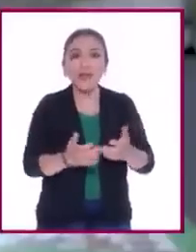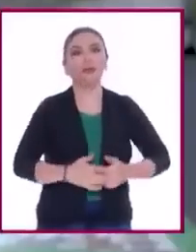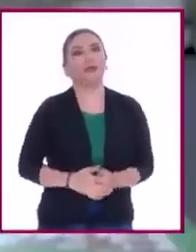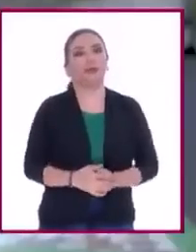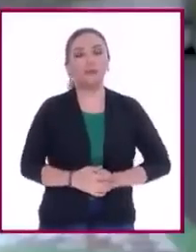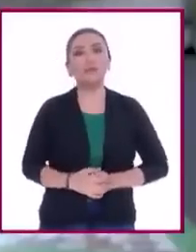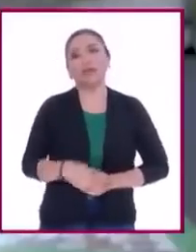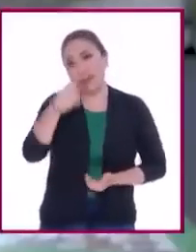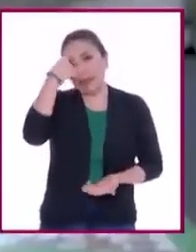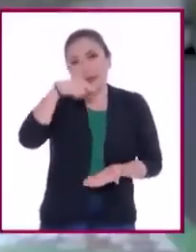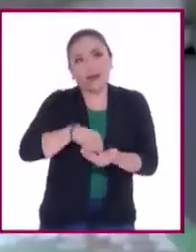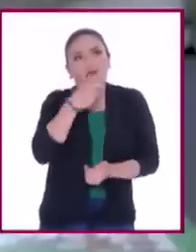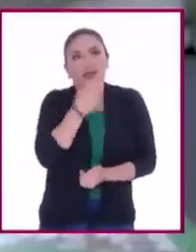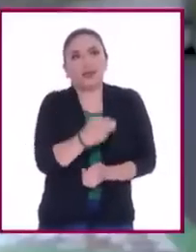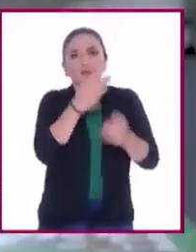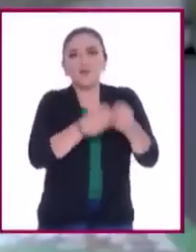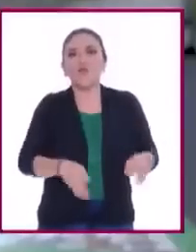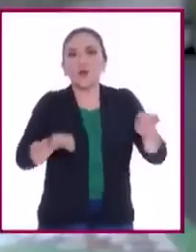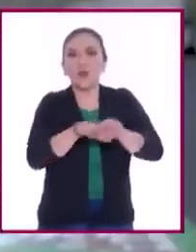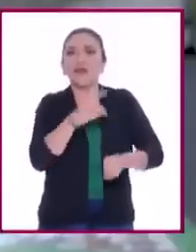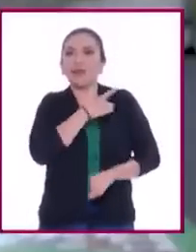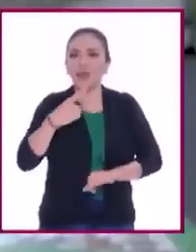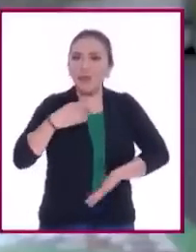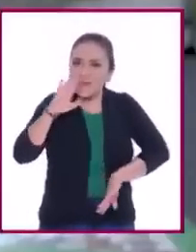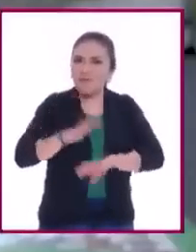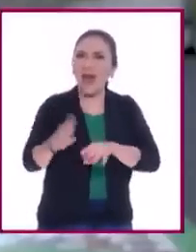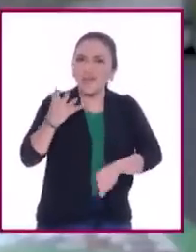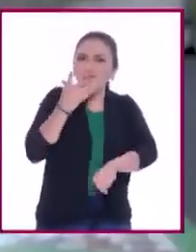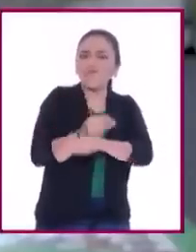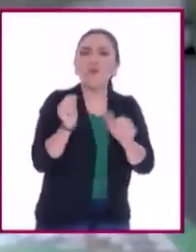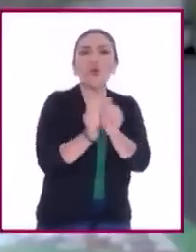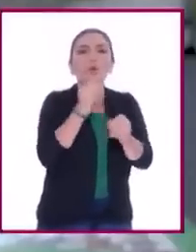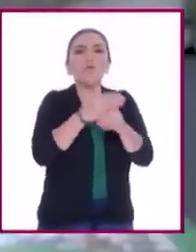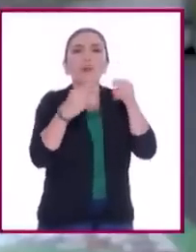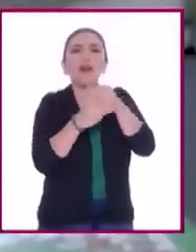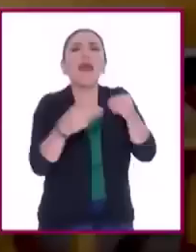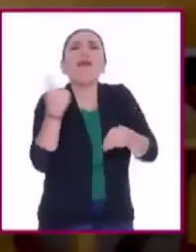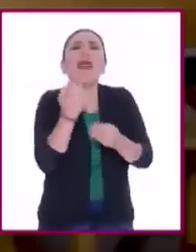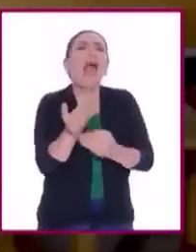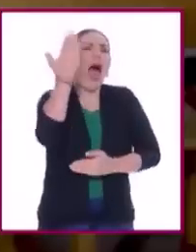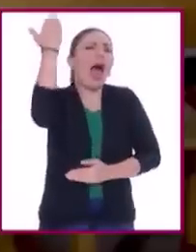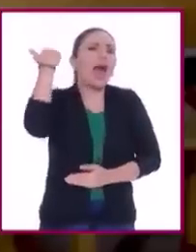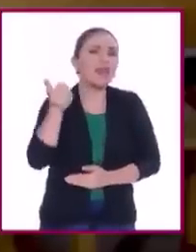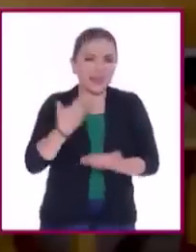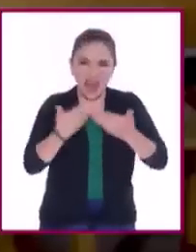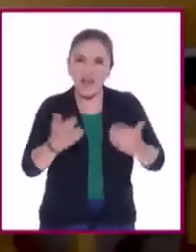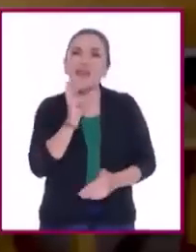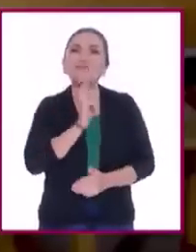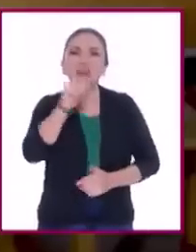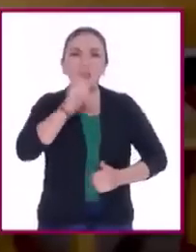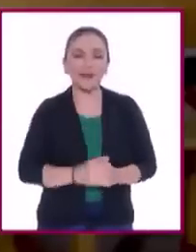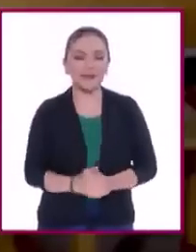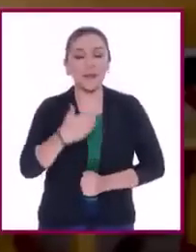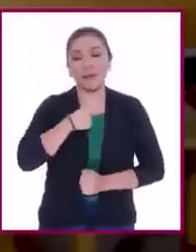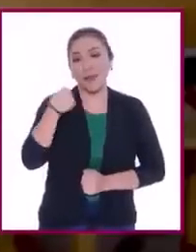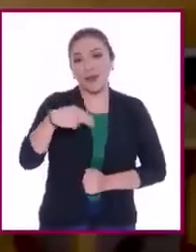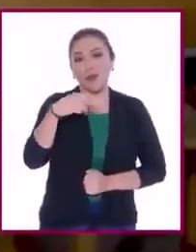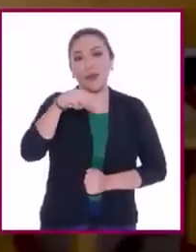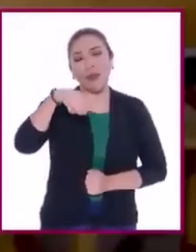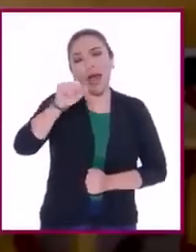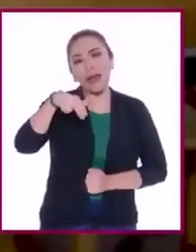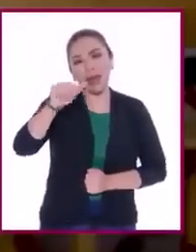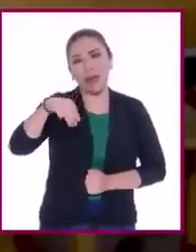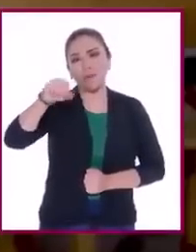se merece que haya todavía mucho mejores materiales que los que había antes mi nombre es Ana María